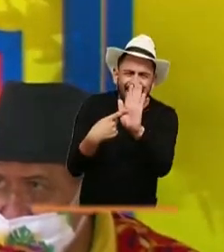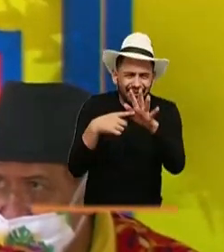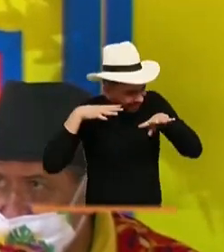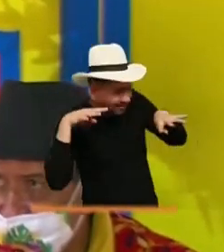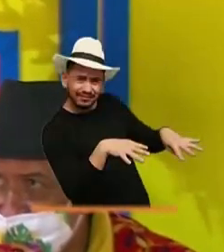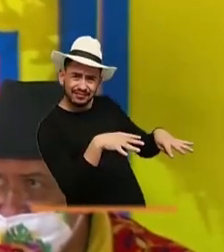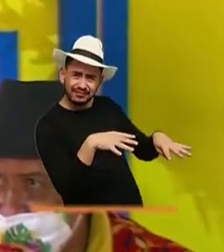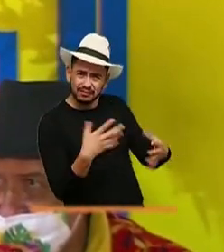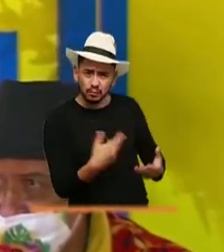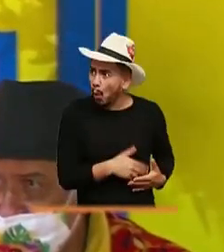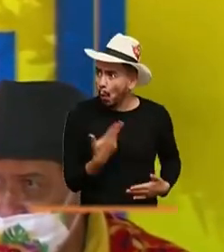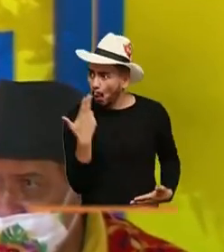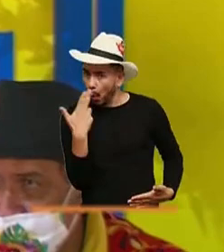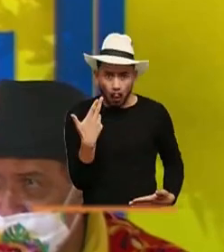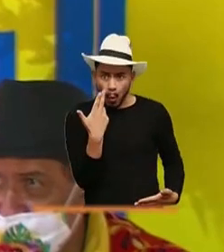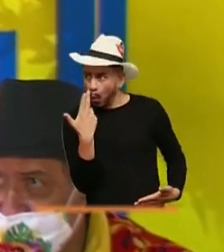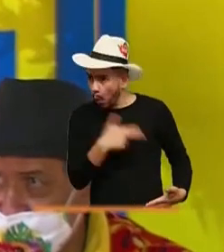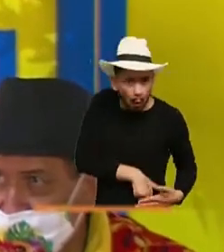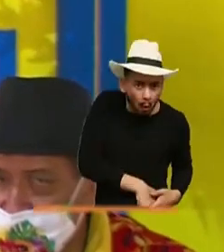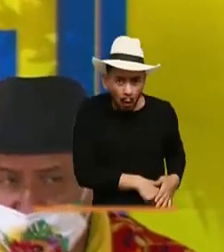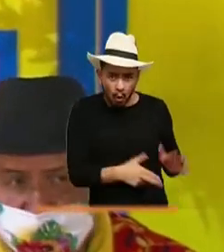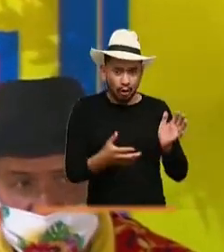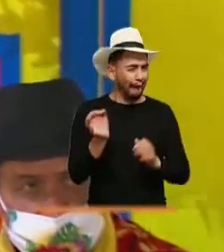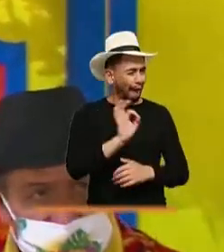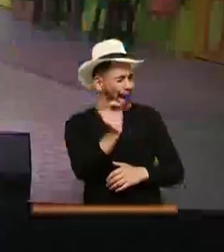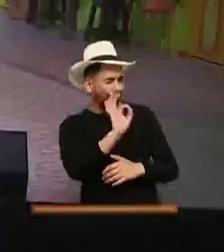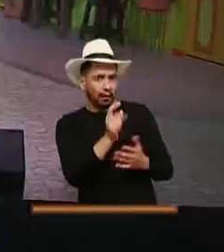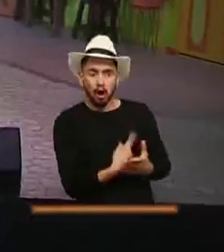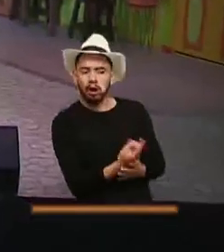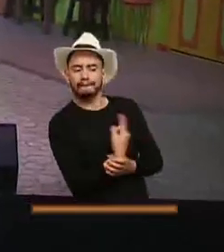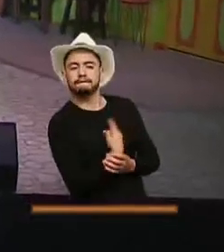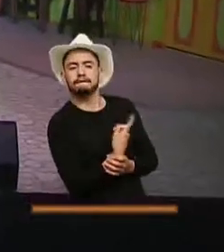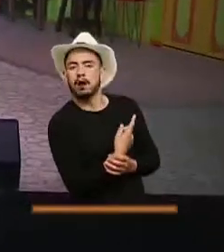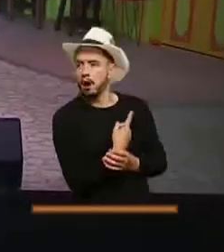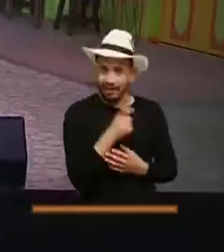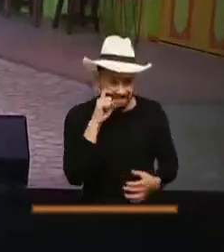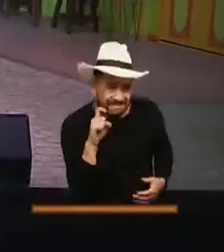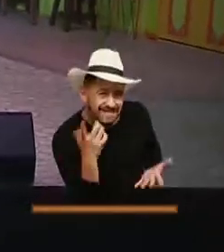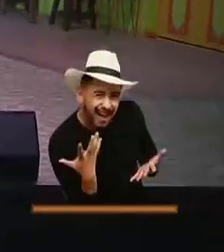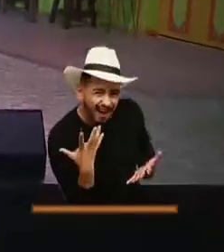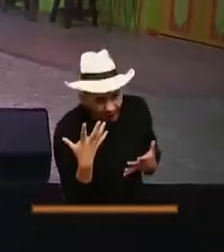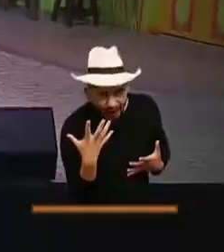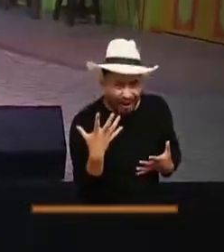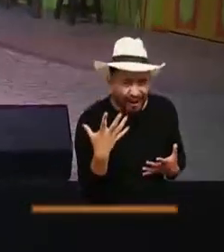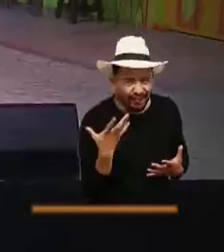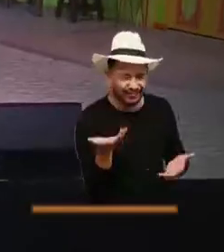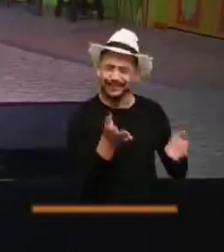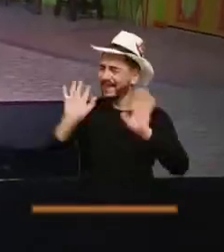un revólver o algún consolador? Yo no le quiero